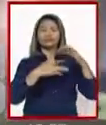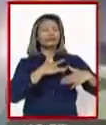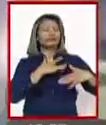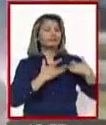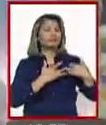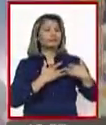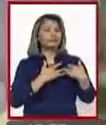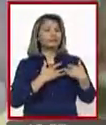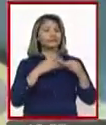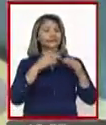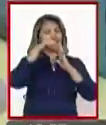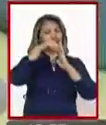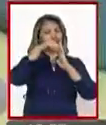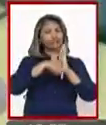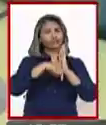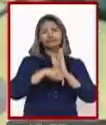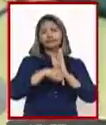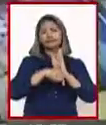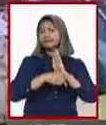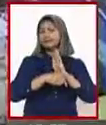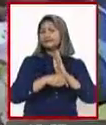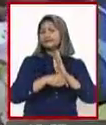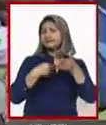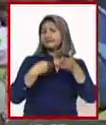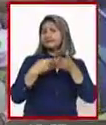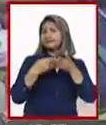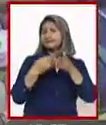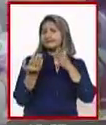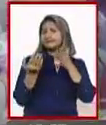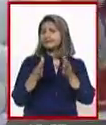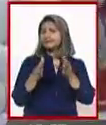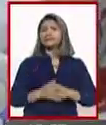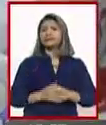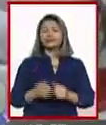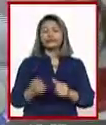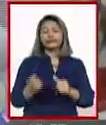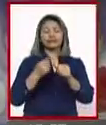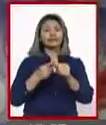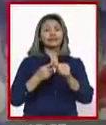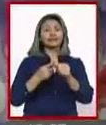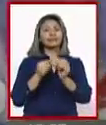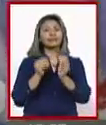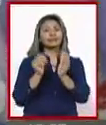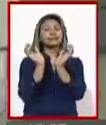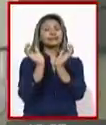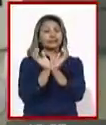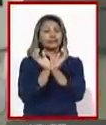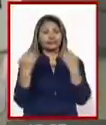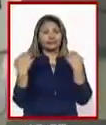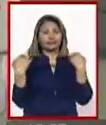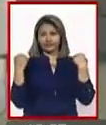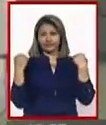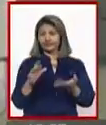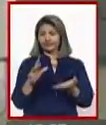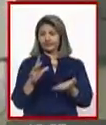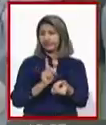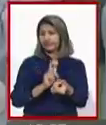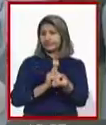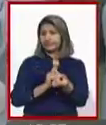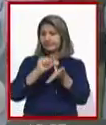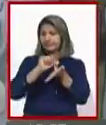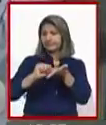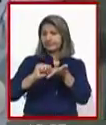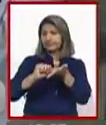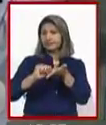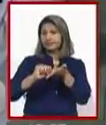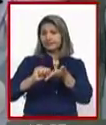congénita severa, donde el desenlace casi siempre es fatal. Por primera vez en la Caja Nacional de Salud, médicos operaron a